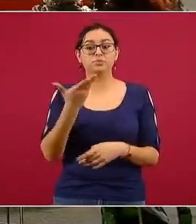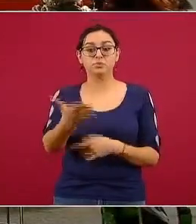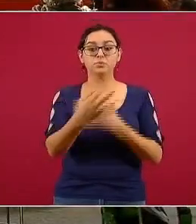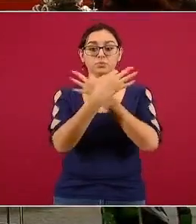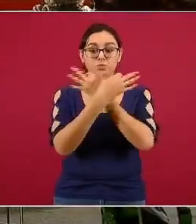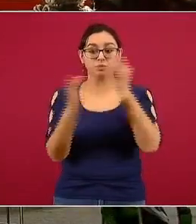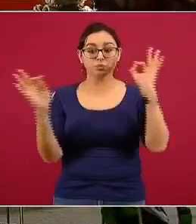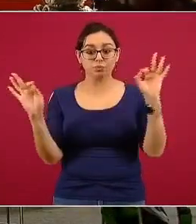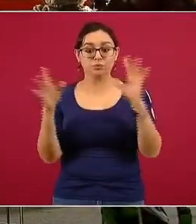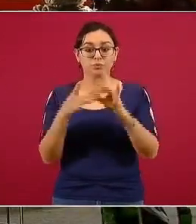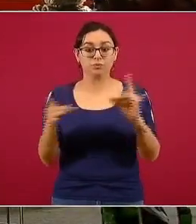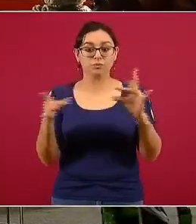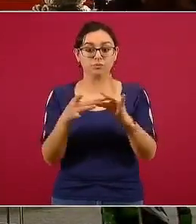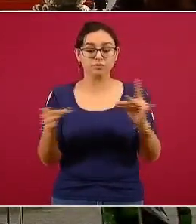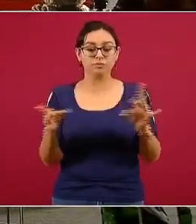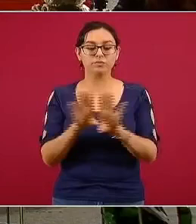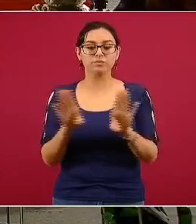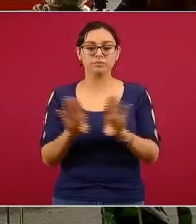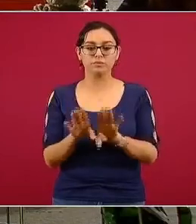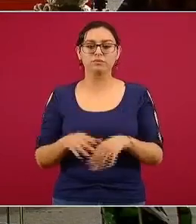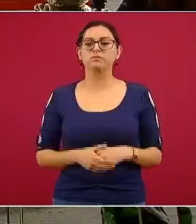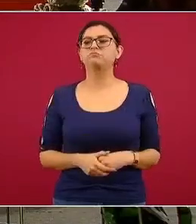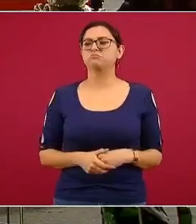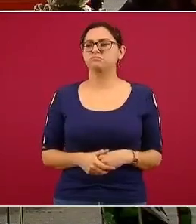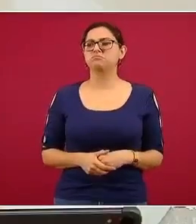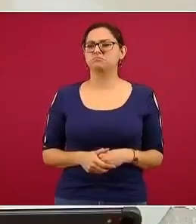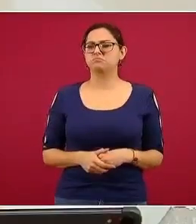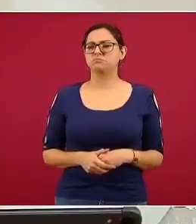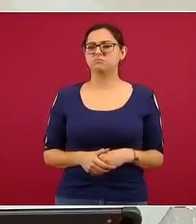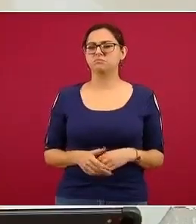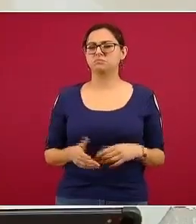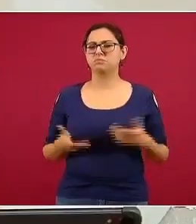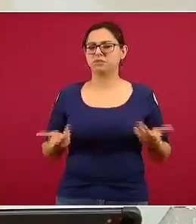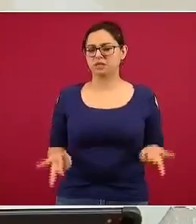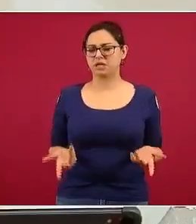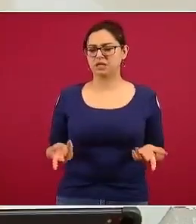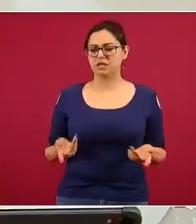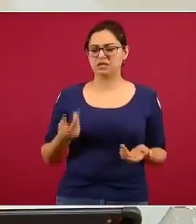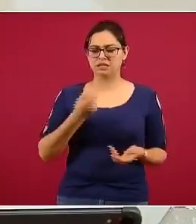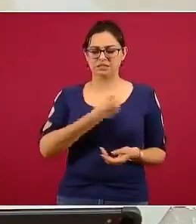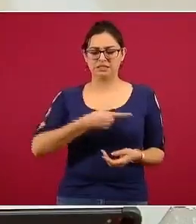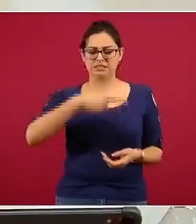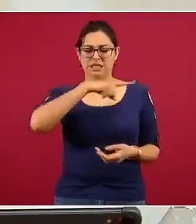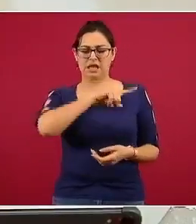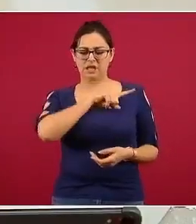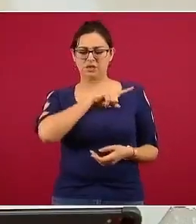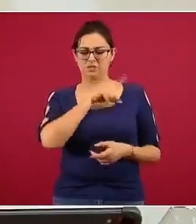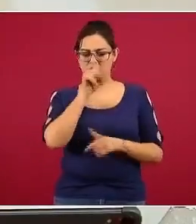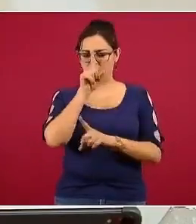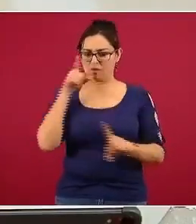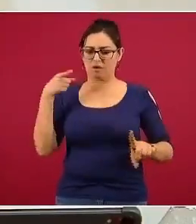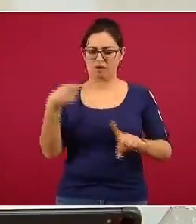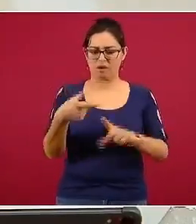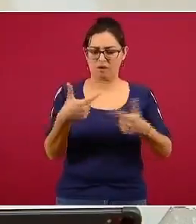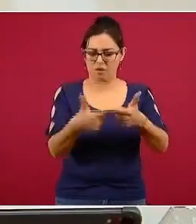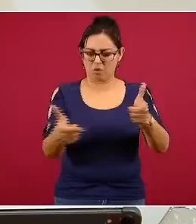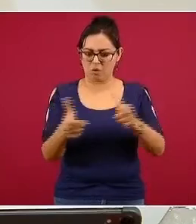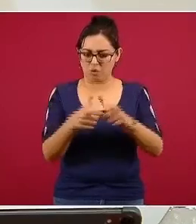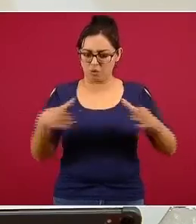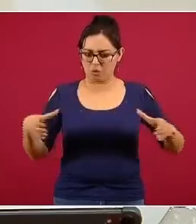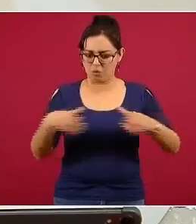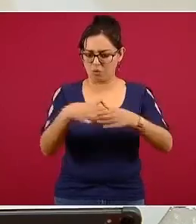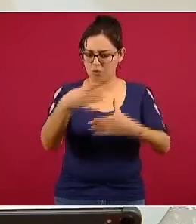es que el artículo o que la revista de Salud Pública de México haya publicado un artículo de un grupo. Este es el grupo experto que también